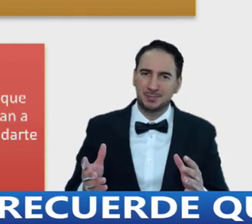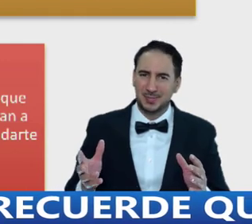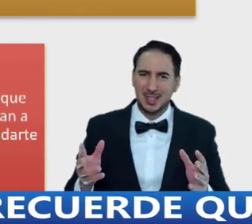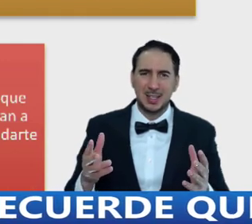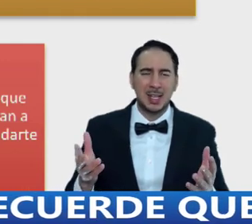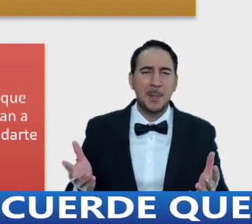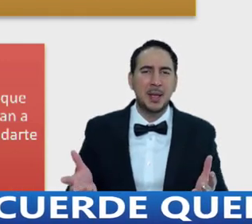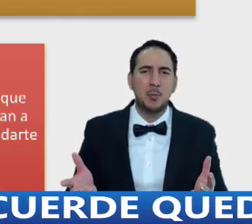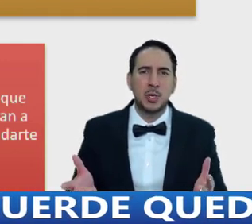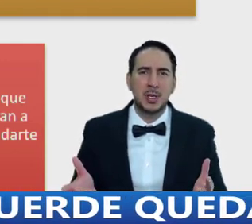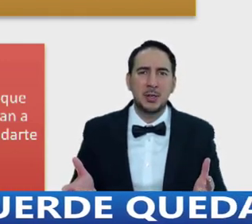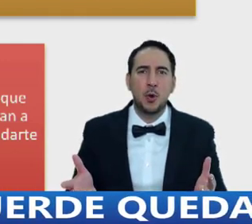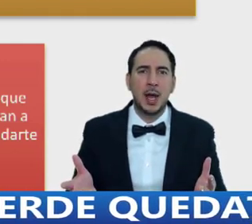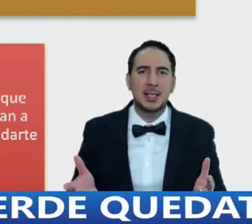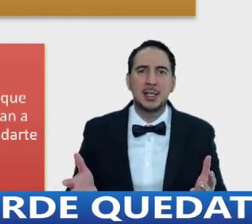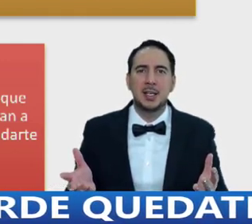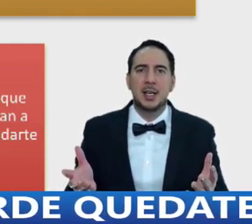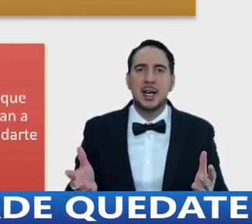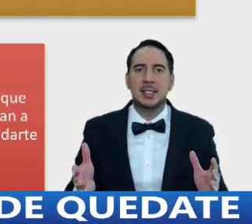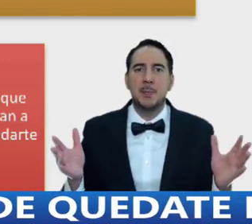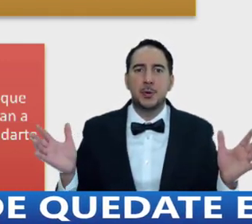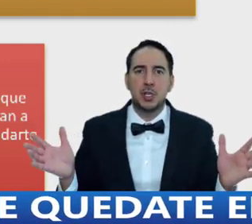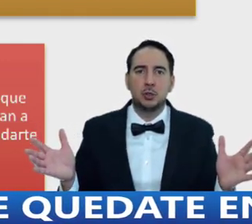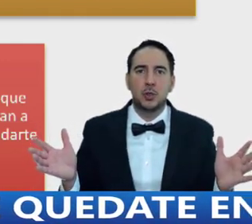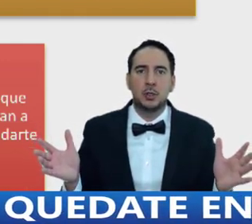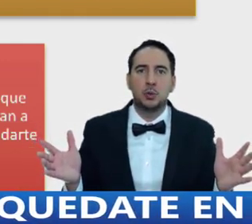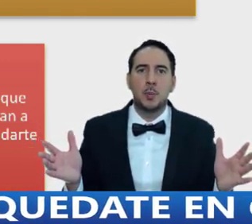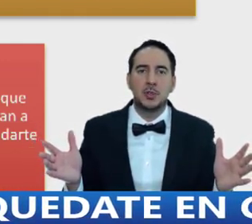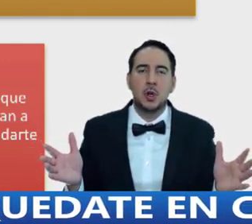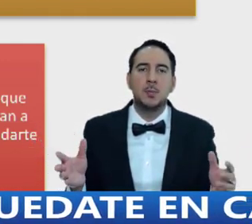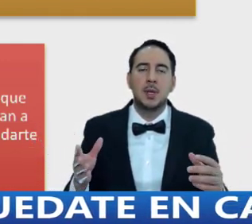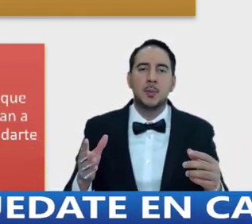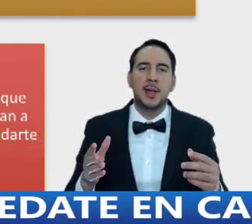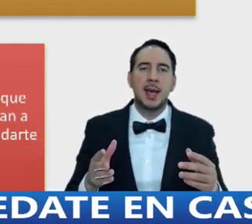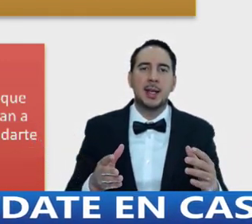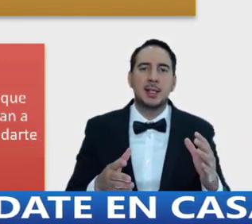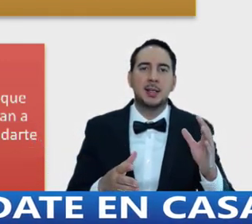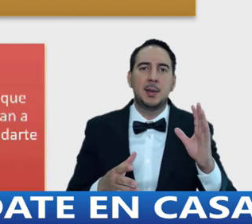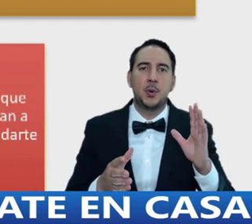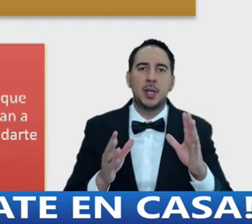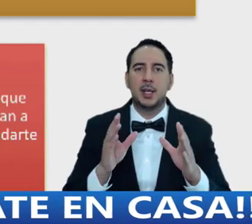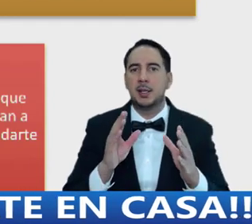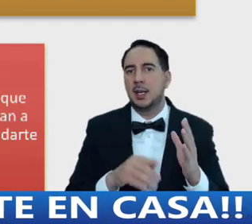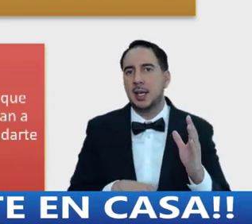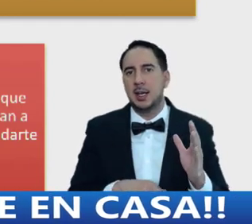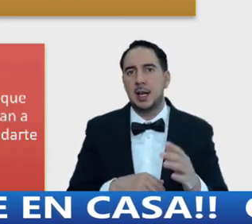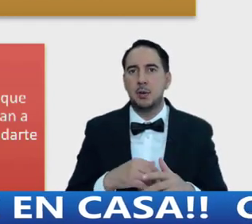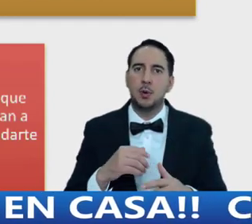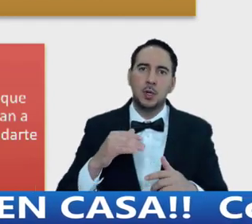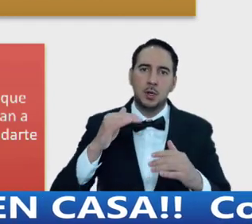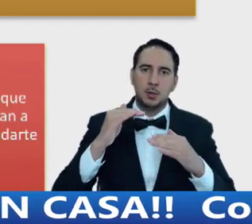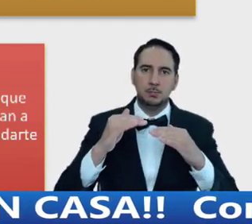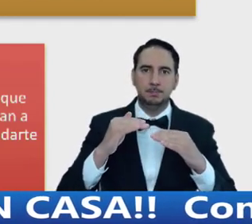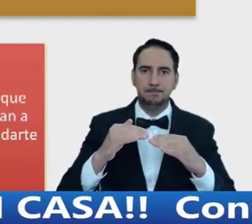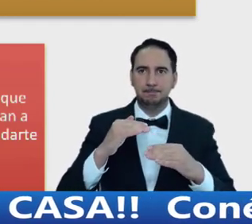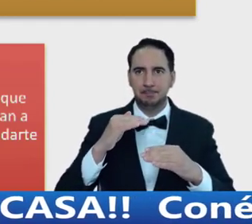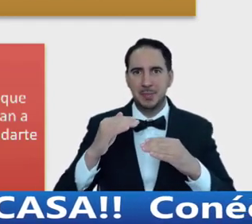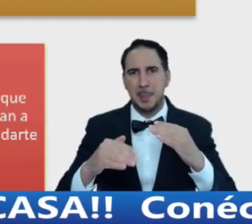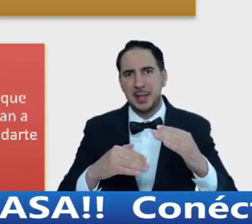poder también muchas veces no ganas el cien por ciento de tu comisión pues ganas, te ponen que tienes que ganar como,